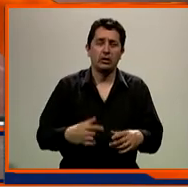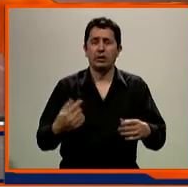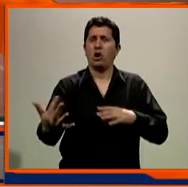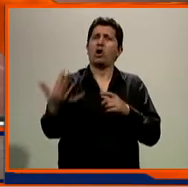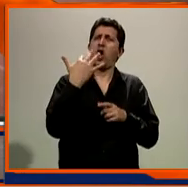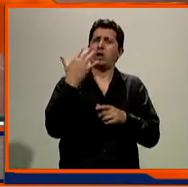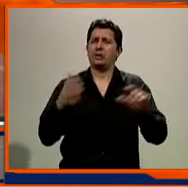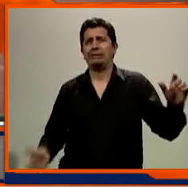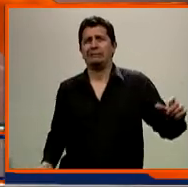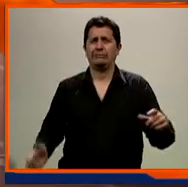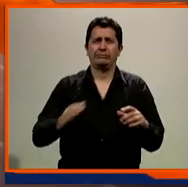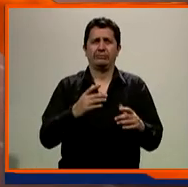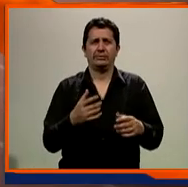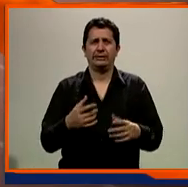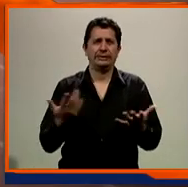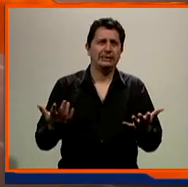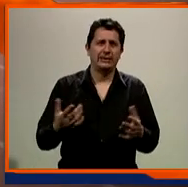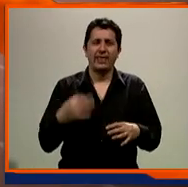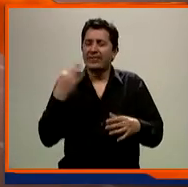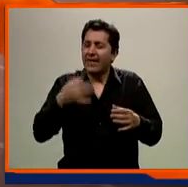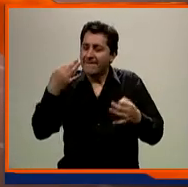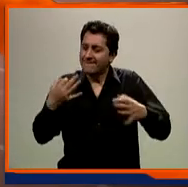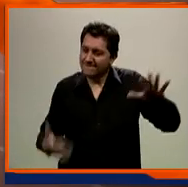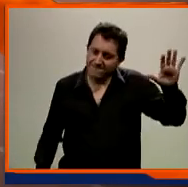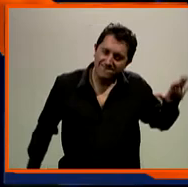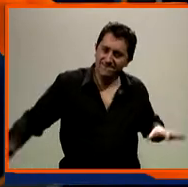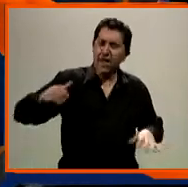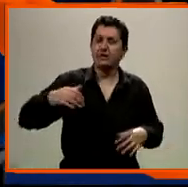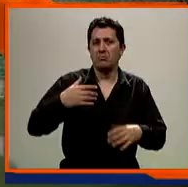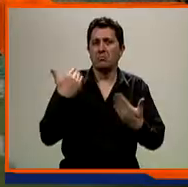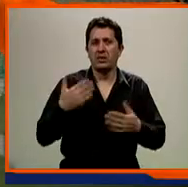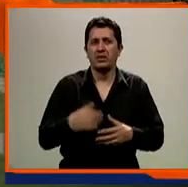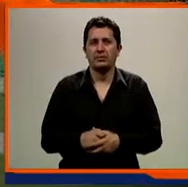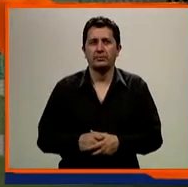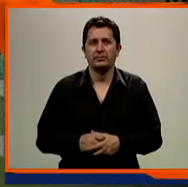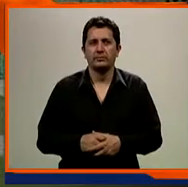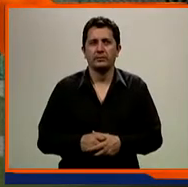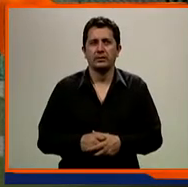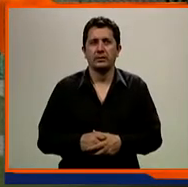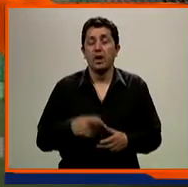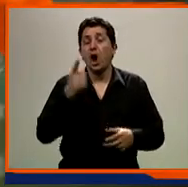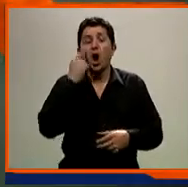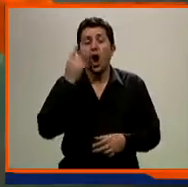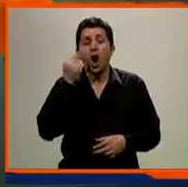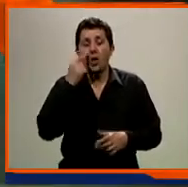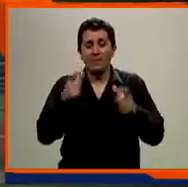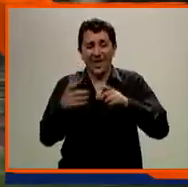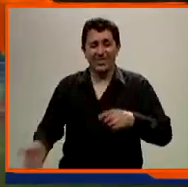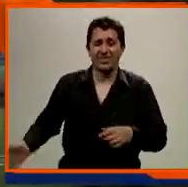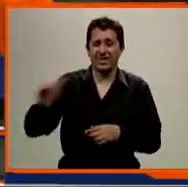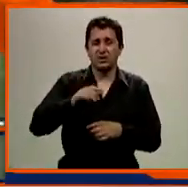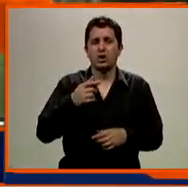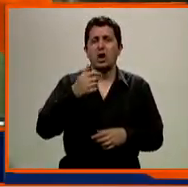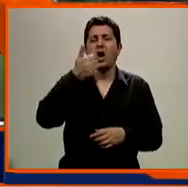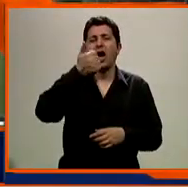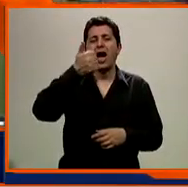contra y ahí te corría mucho. Tenías que tener la técnica bien buena. Por el lado de los caballeros lo hizo Andrés Arce,